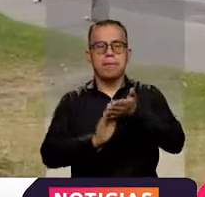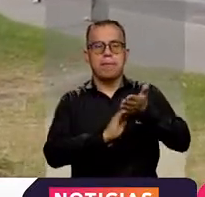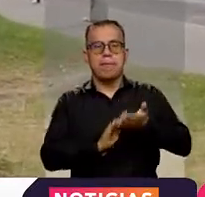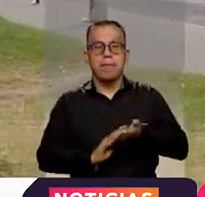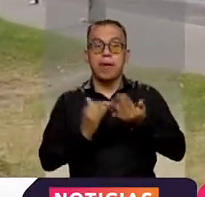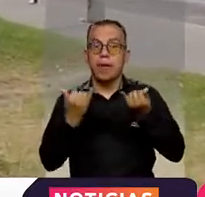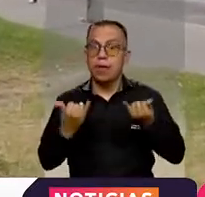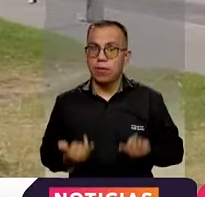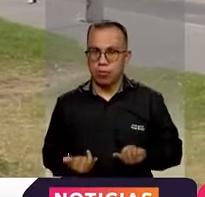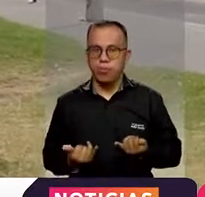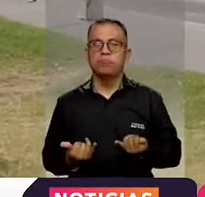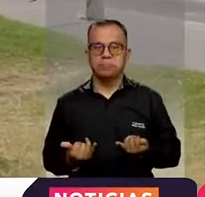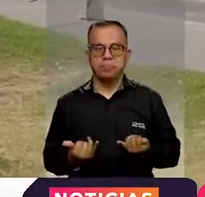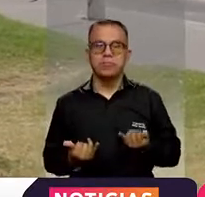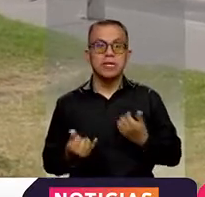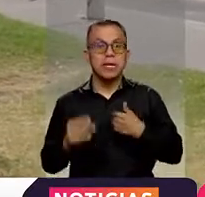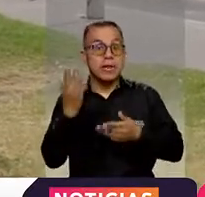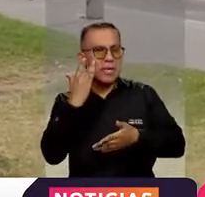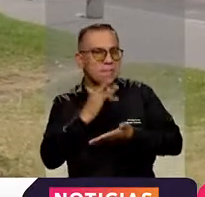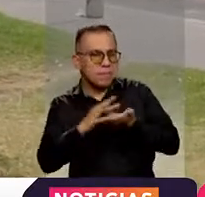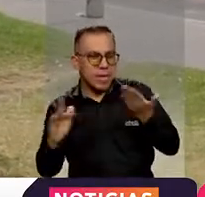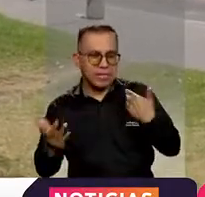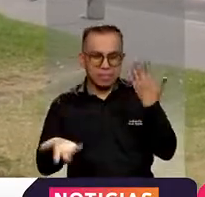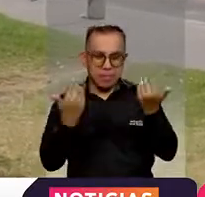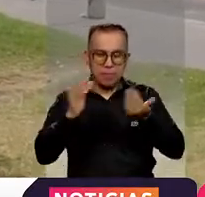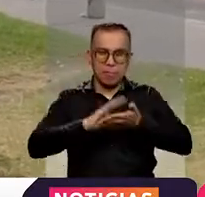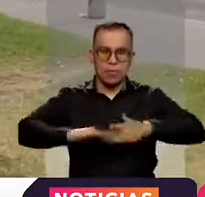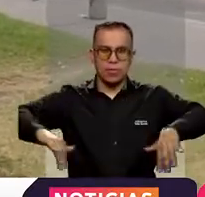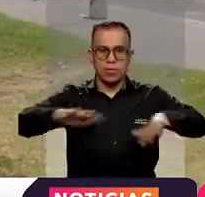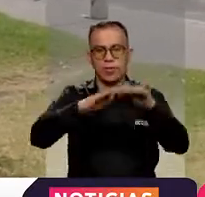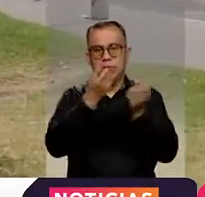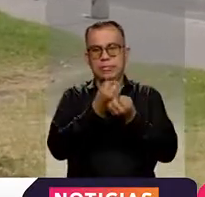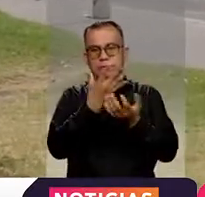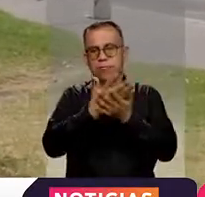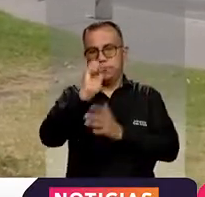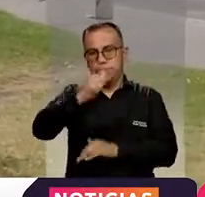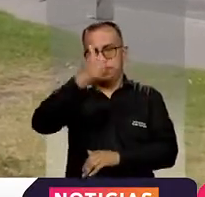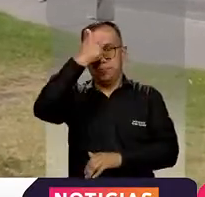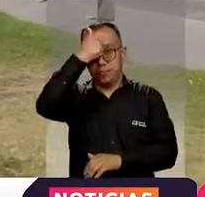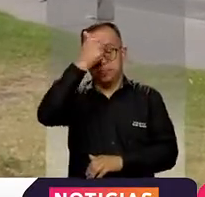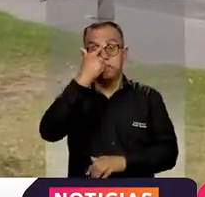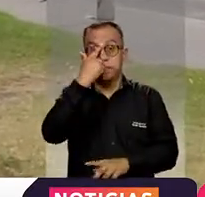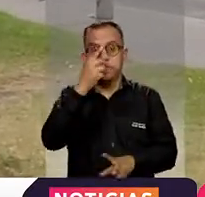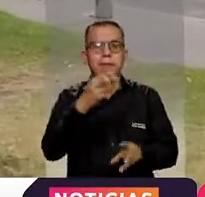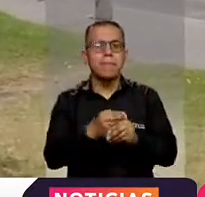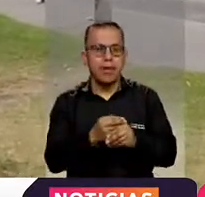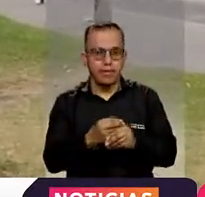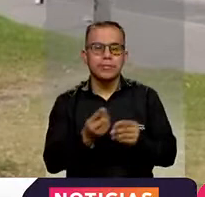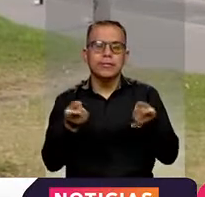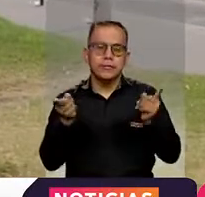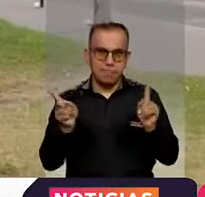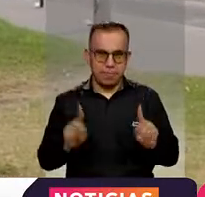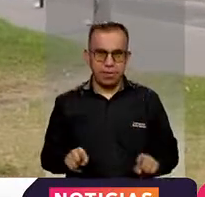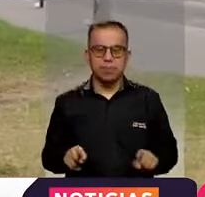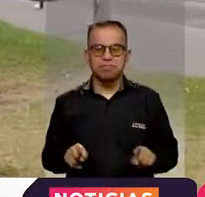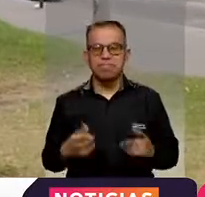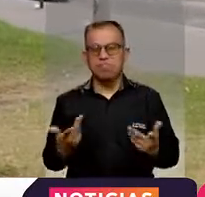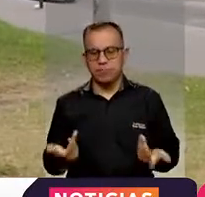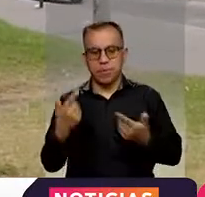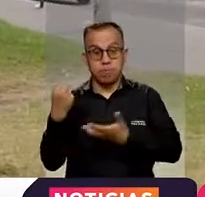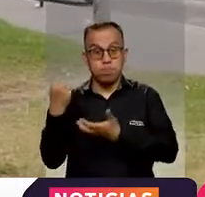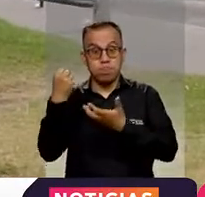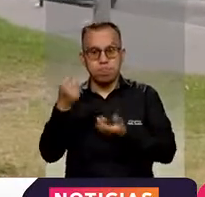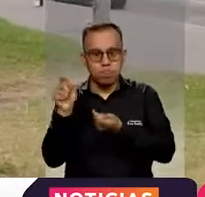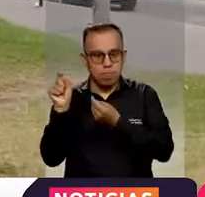reparación y lavado, limpieza y reparación de toda la estructura principal. También realizamos el